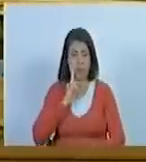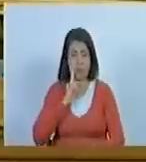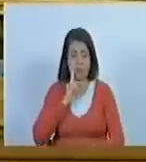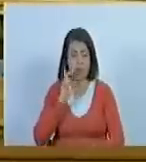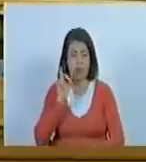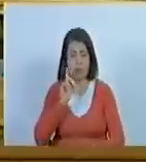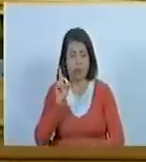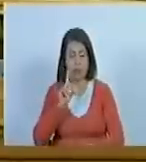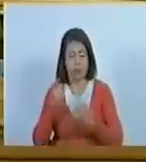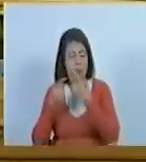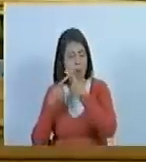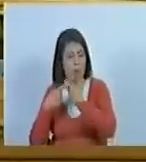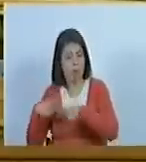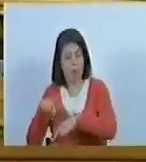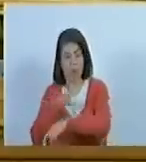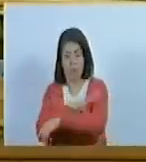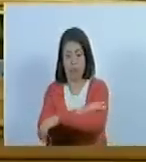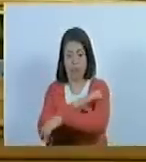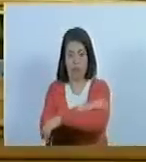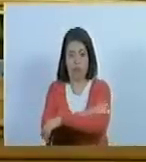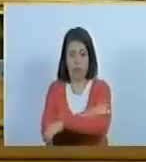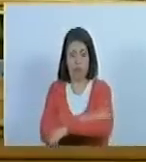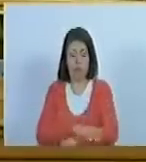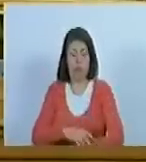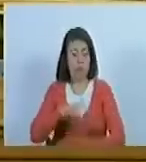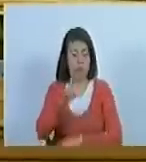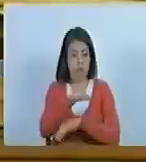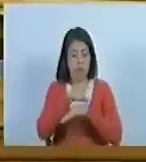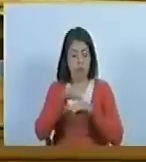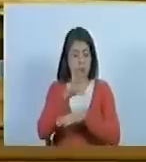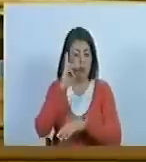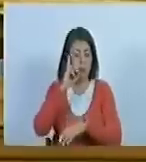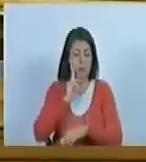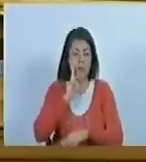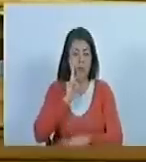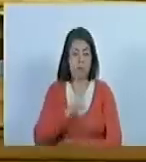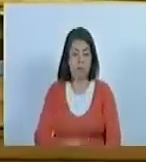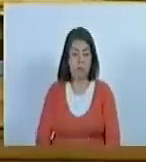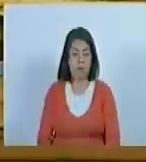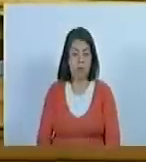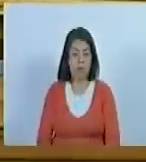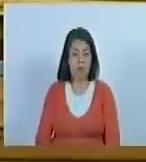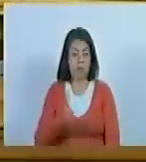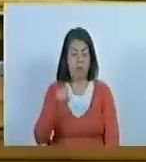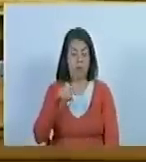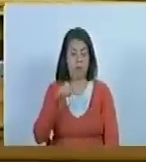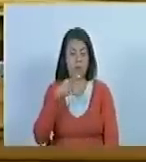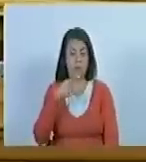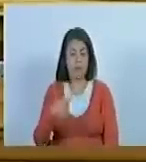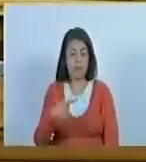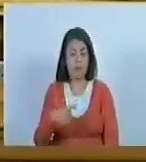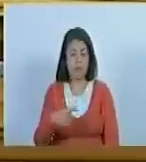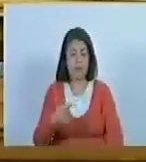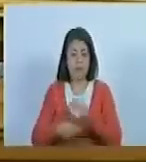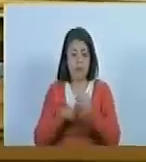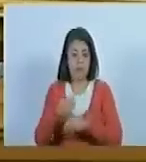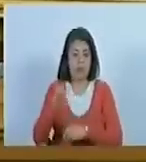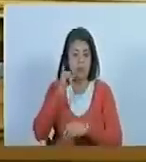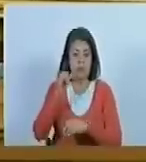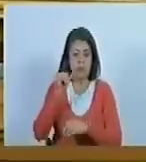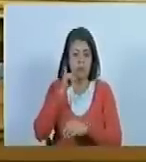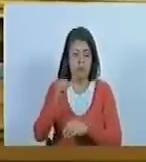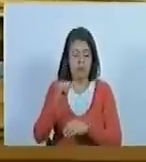es un compispo opositor al gobierno bolivariano, donde también disparando desde la cintura dice, denuncian